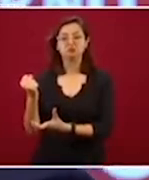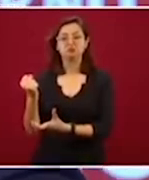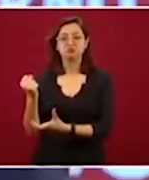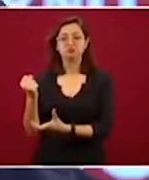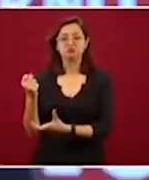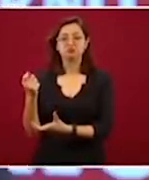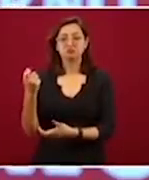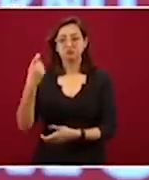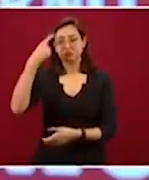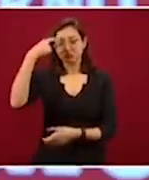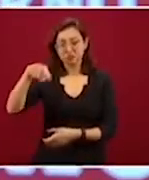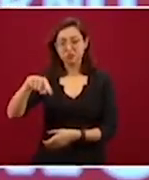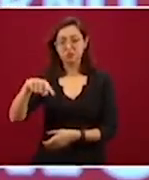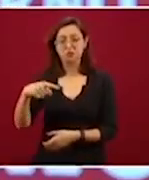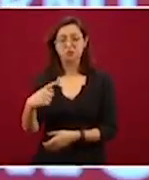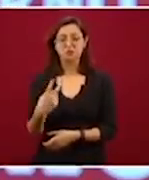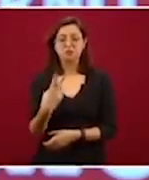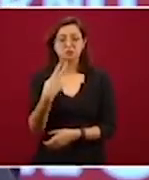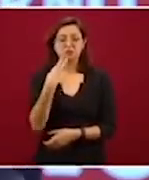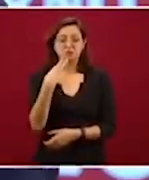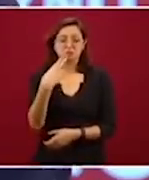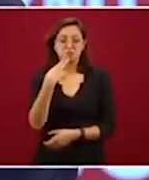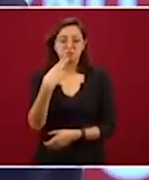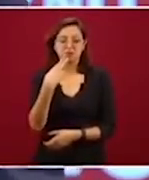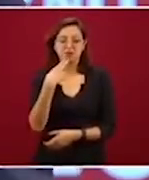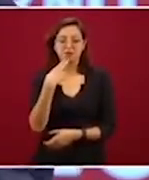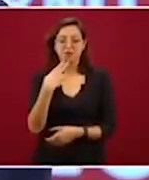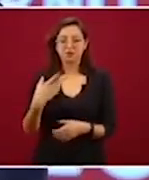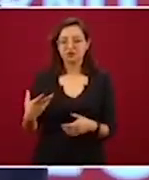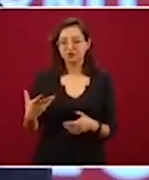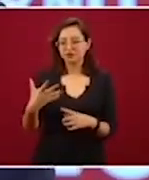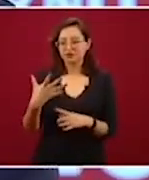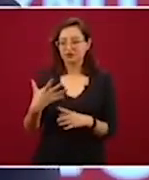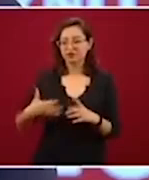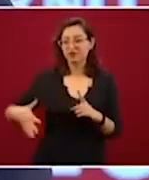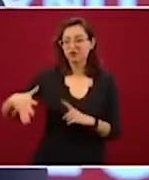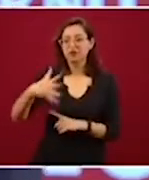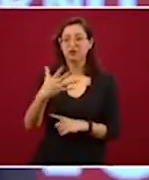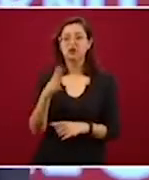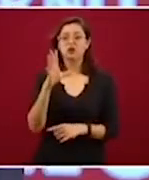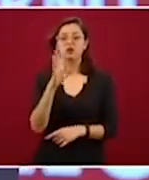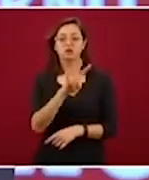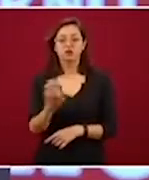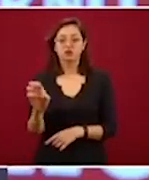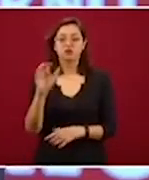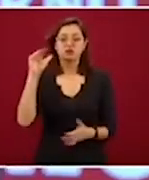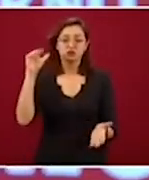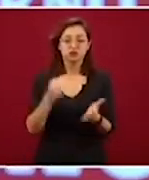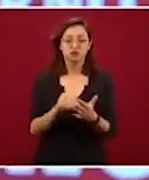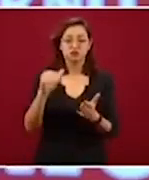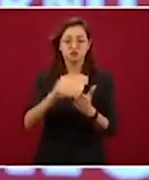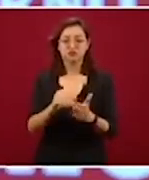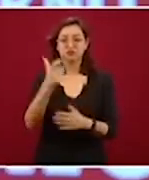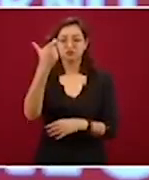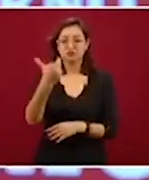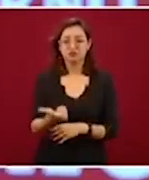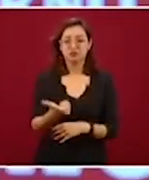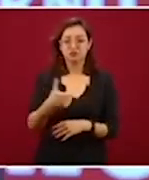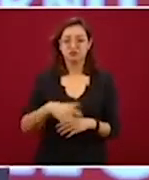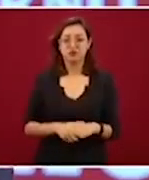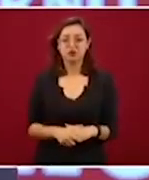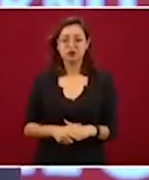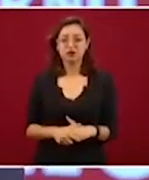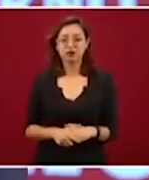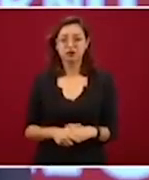para usar de alrededor de 400.000 millones de pesos